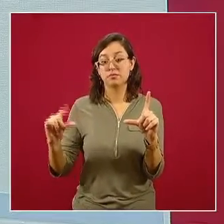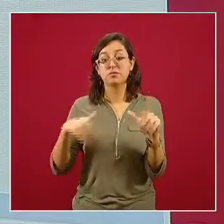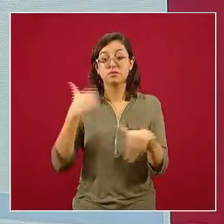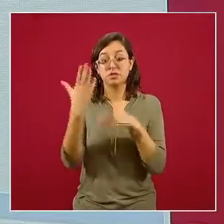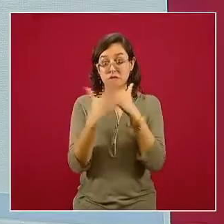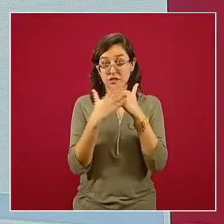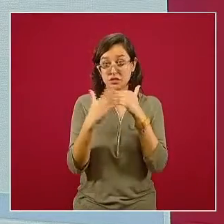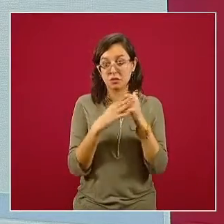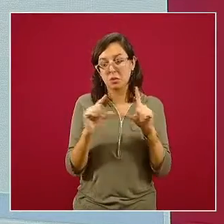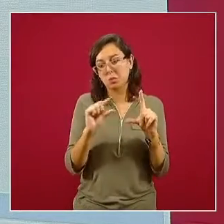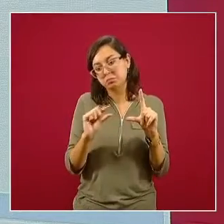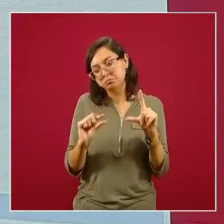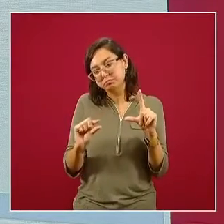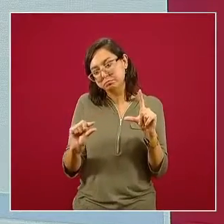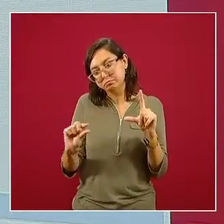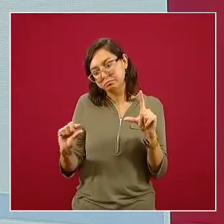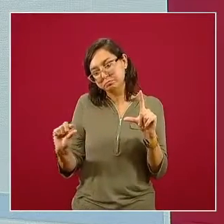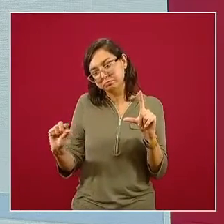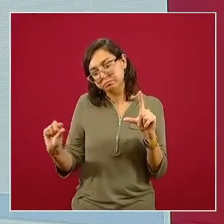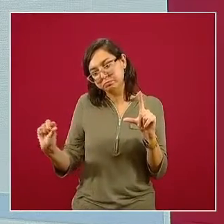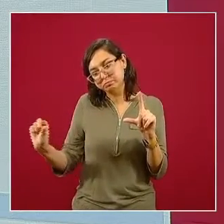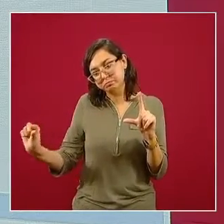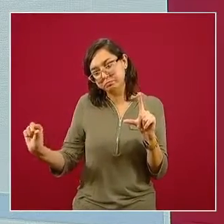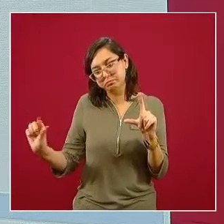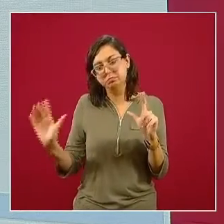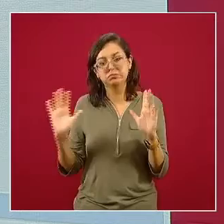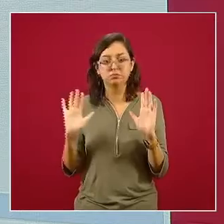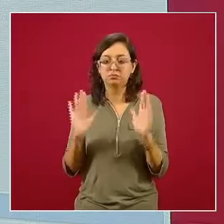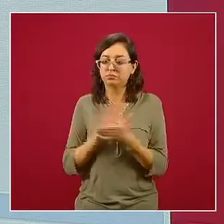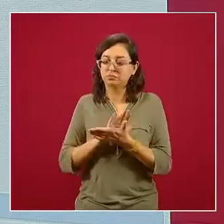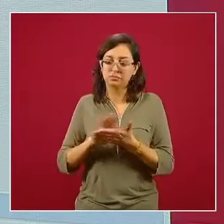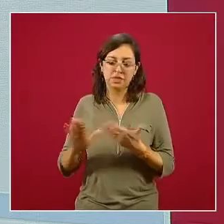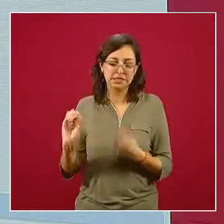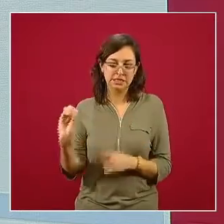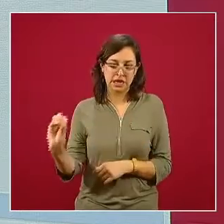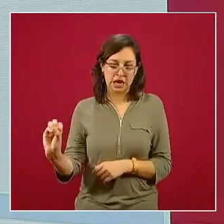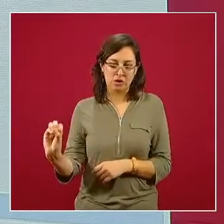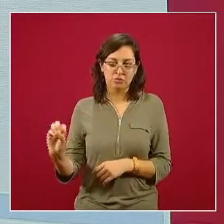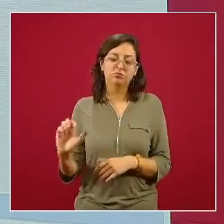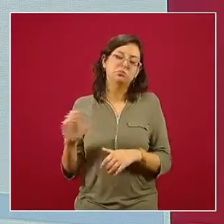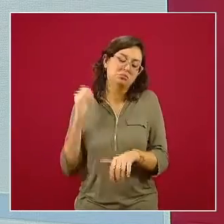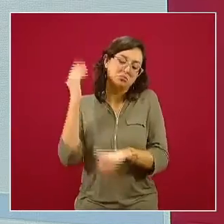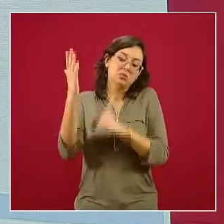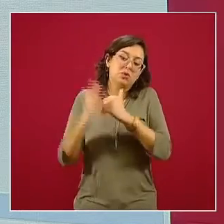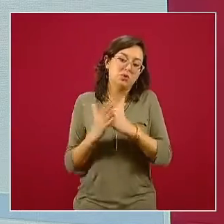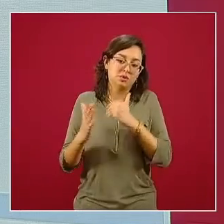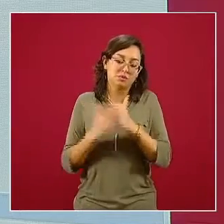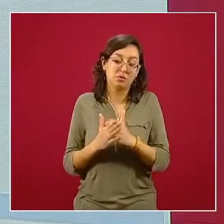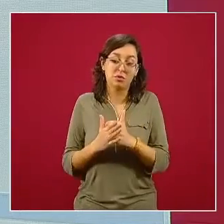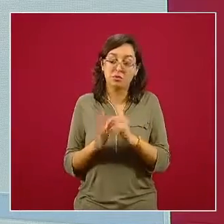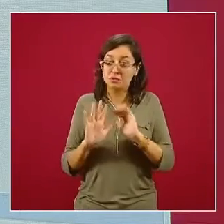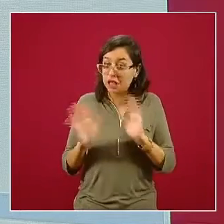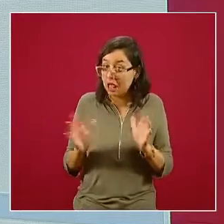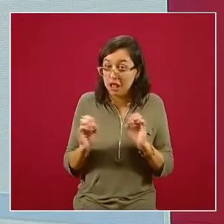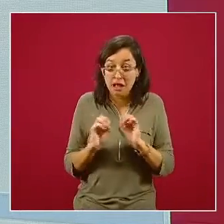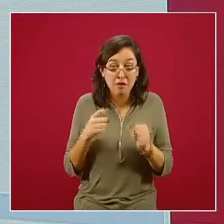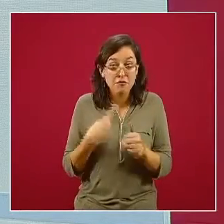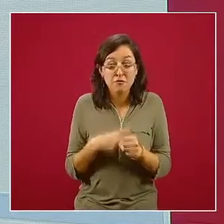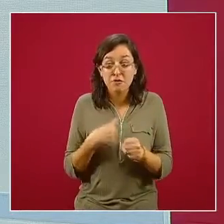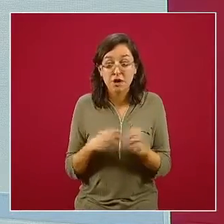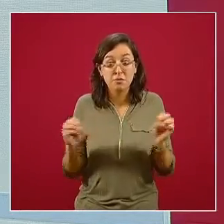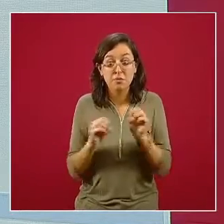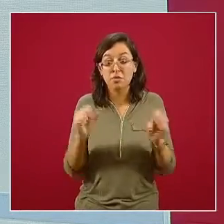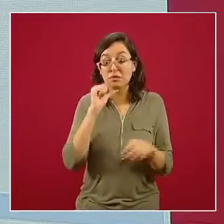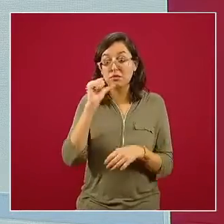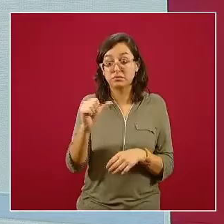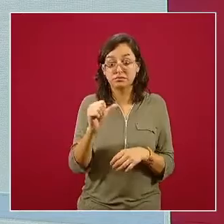lenta, es decir, menos altura, hasta que llegará a ser cero. Cuando tengamos ningún caso nuevo, igual que esta curva